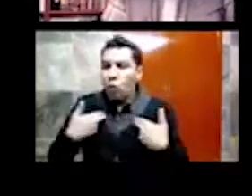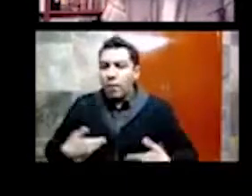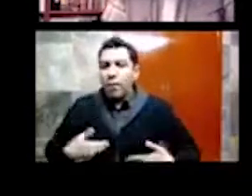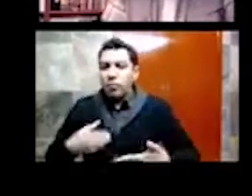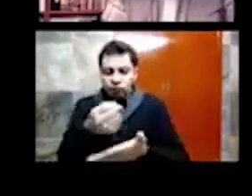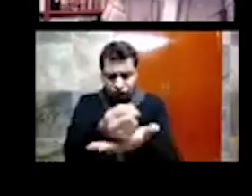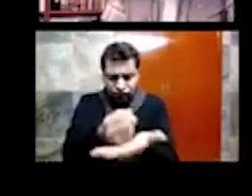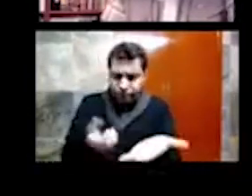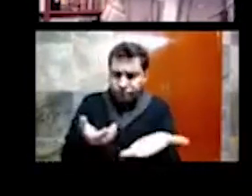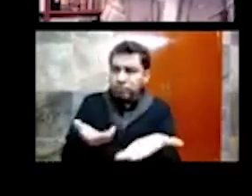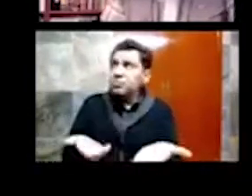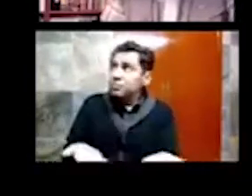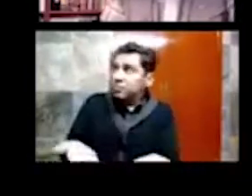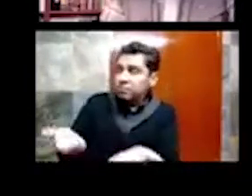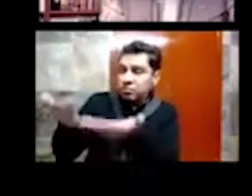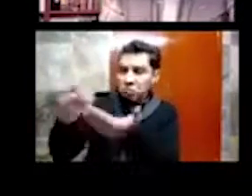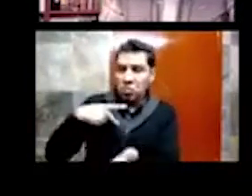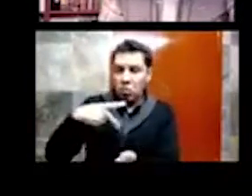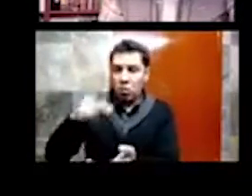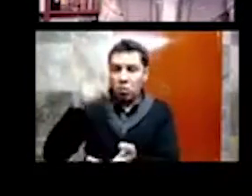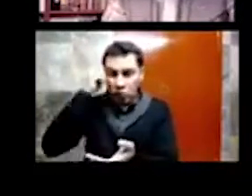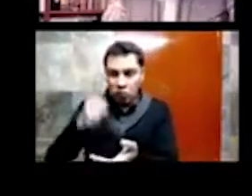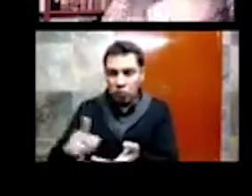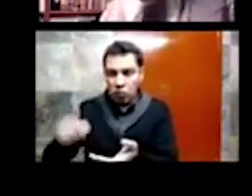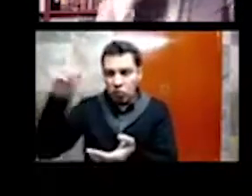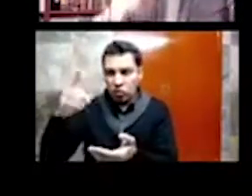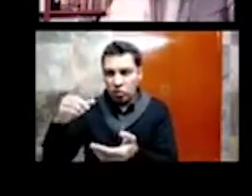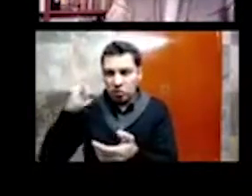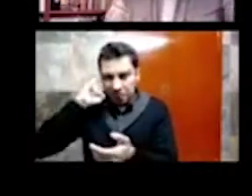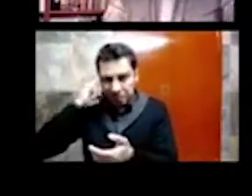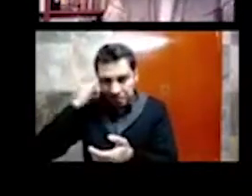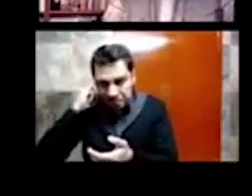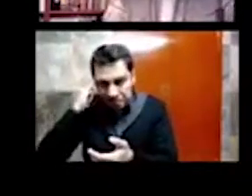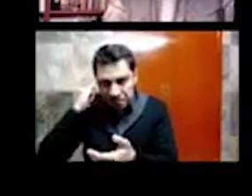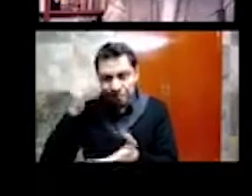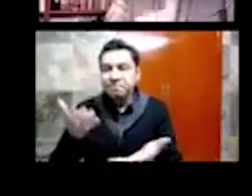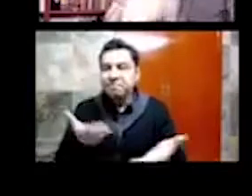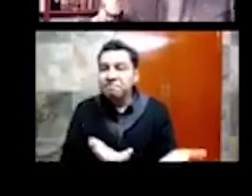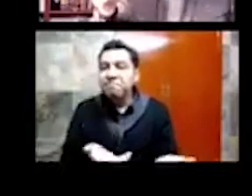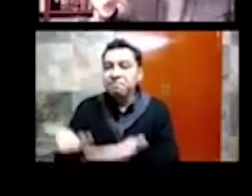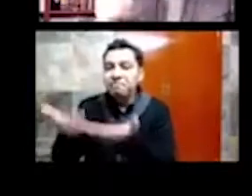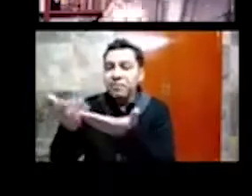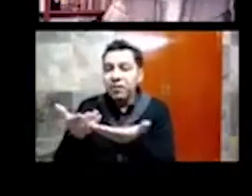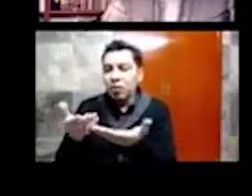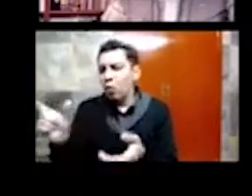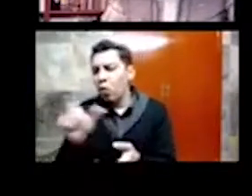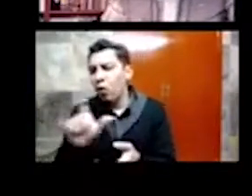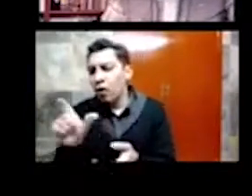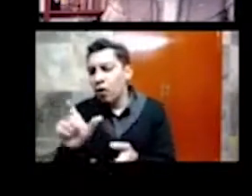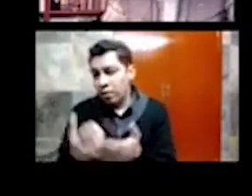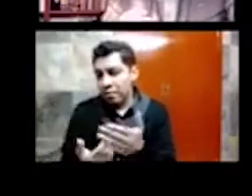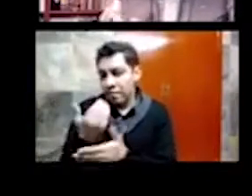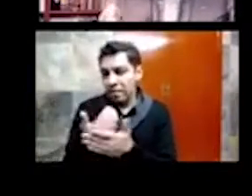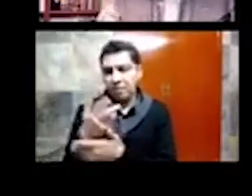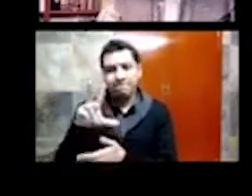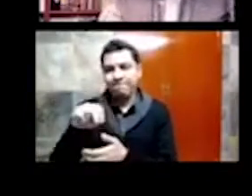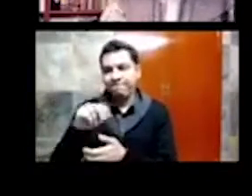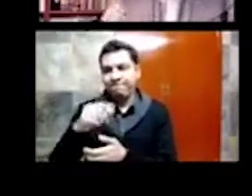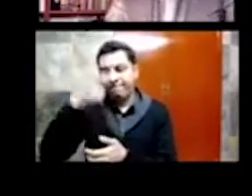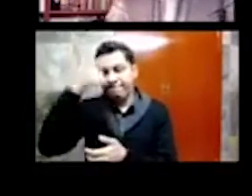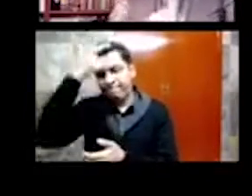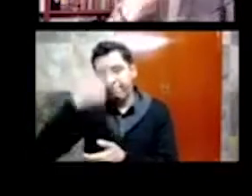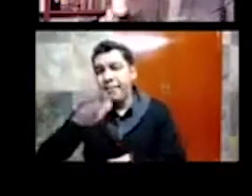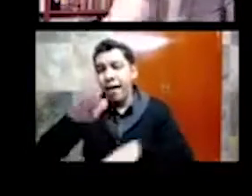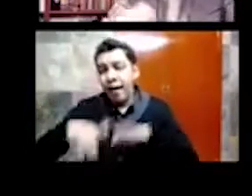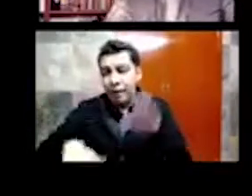de los acuerdos comunicados colectivamente, la impartición de